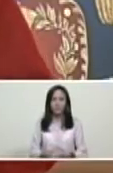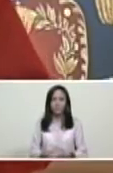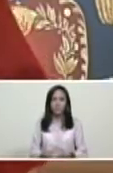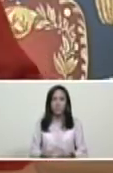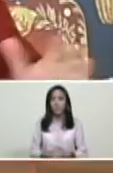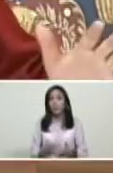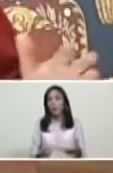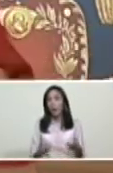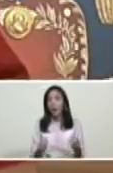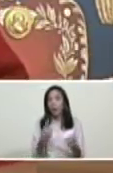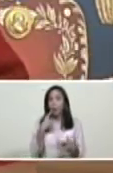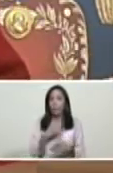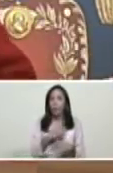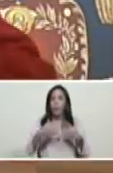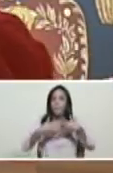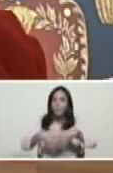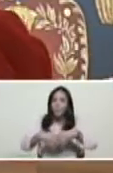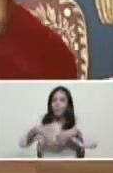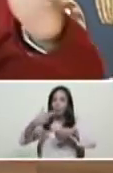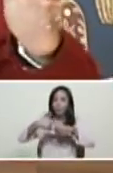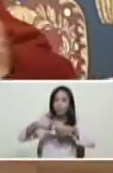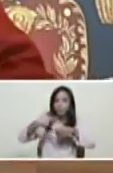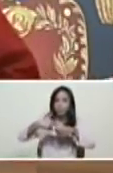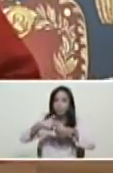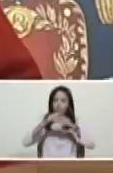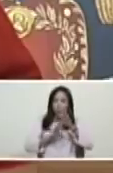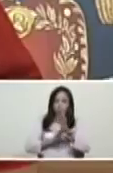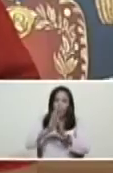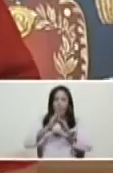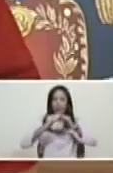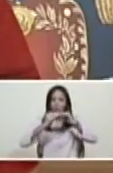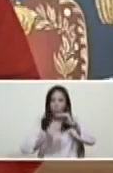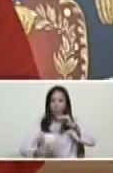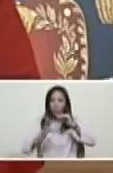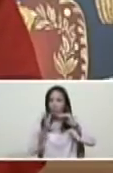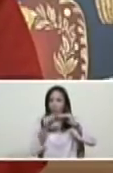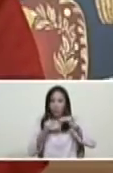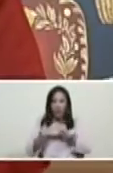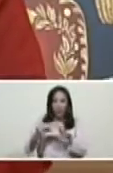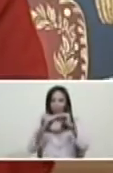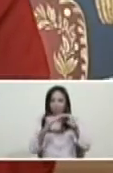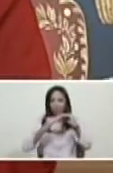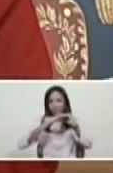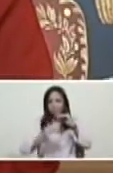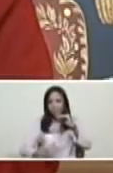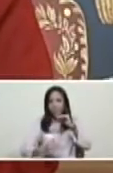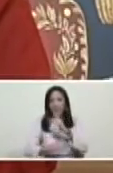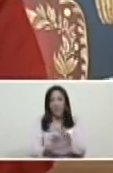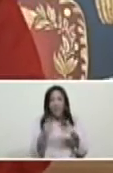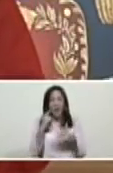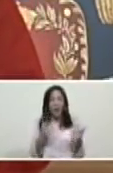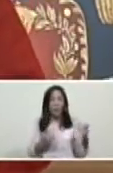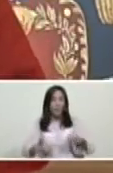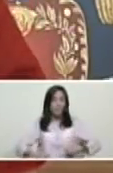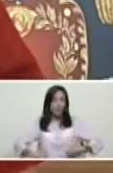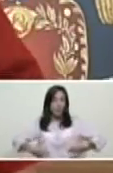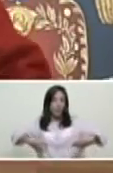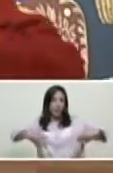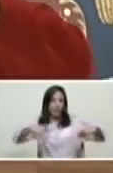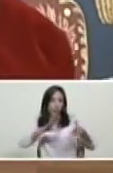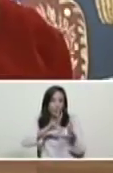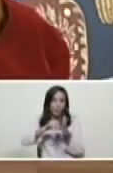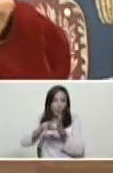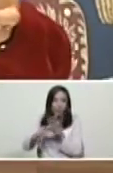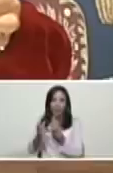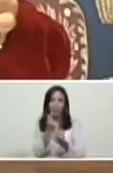basado en la explotación petrolera, desigual totalmente, acumulador de miserias en las grandes mayorías